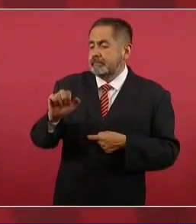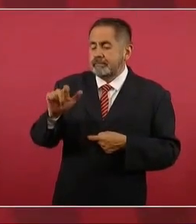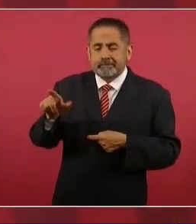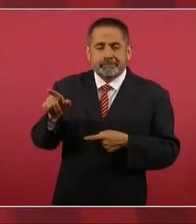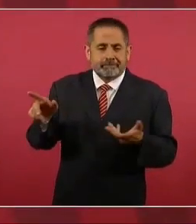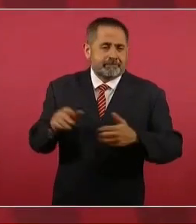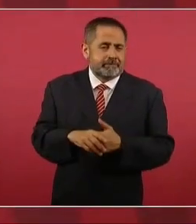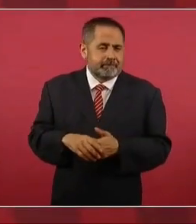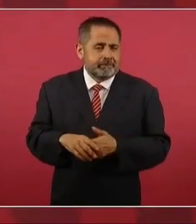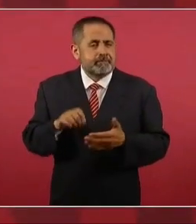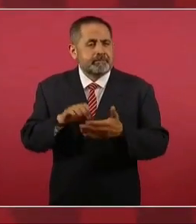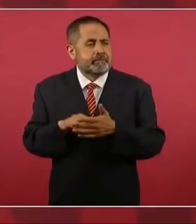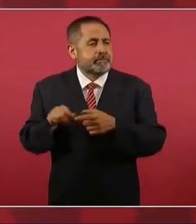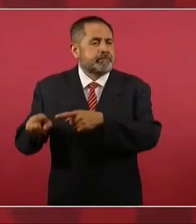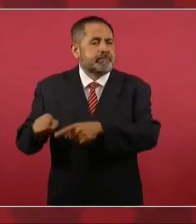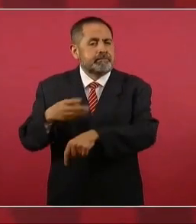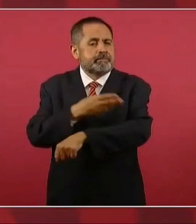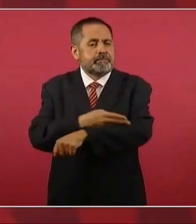es Madero,